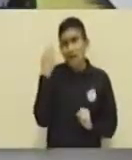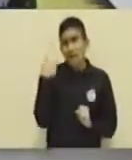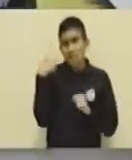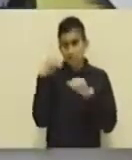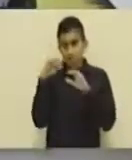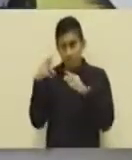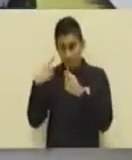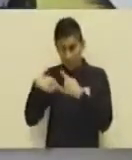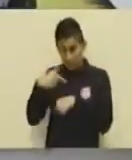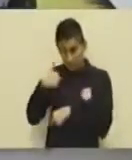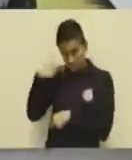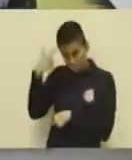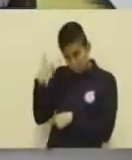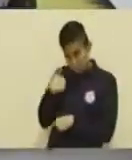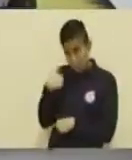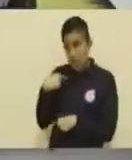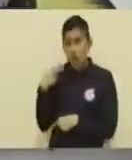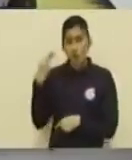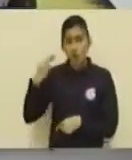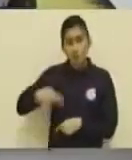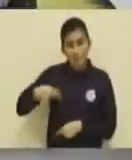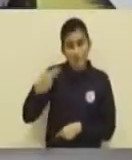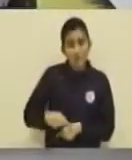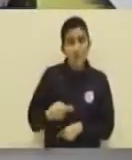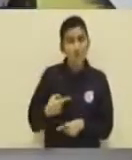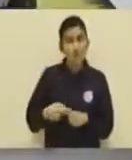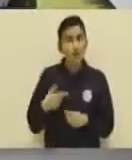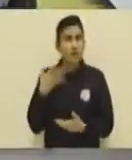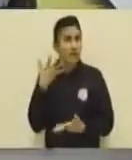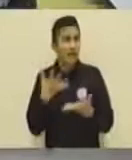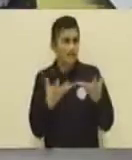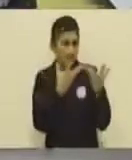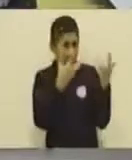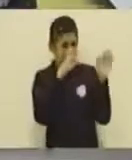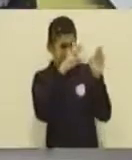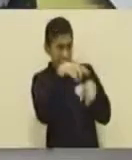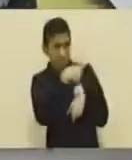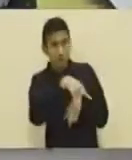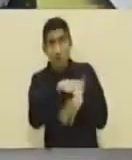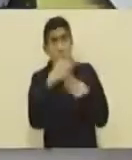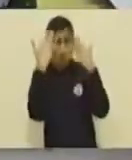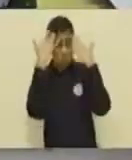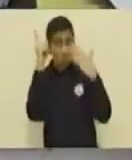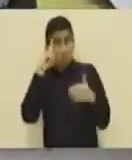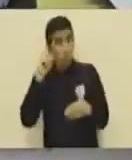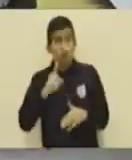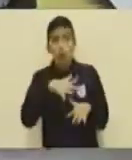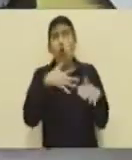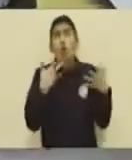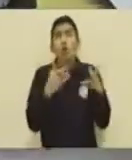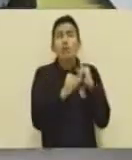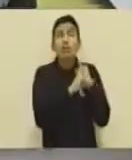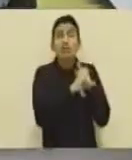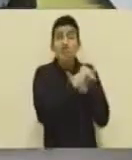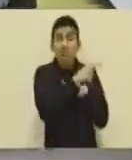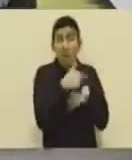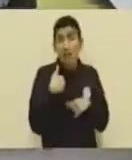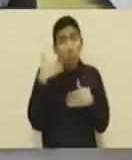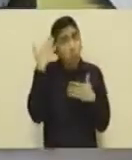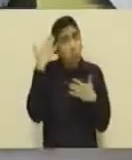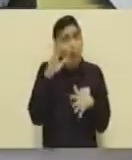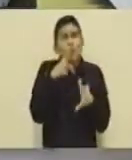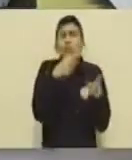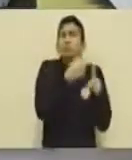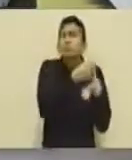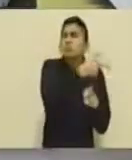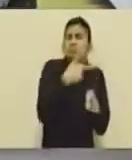ese espacio que nosotros tenemos con nosotros mismos, pero tal vez muchas personas no saben cómo llegar a ese punto de identificar exactamente lo que